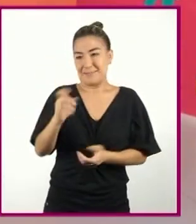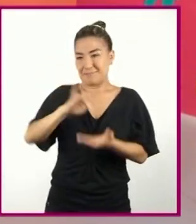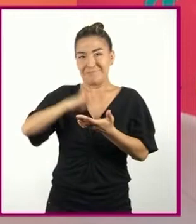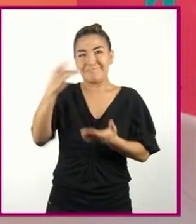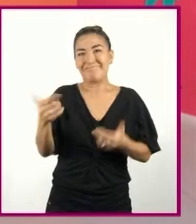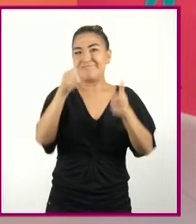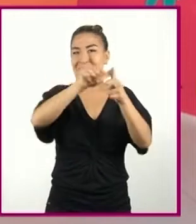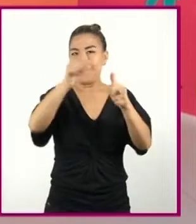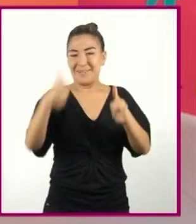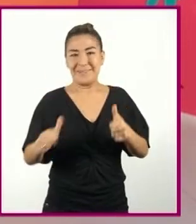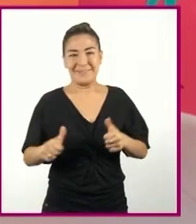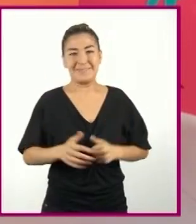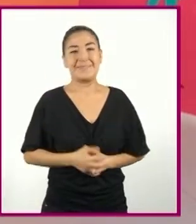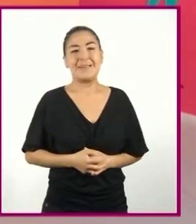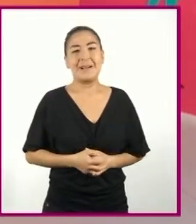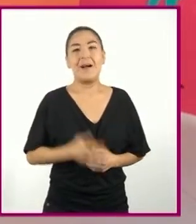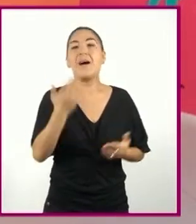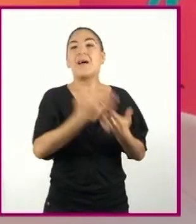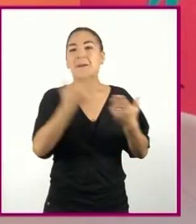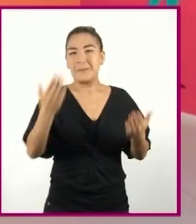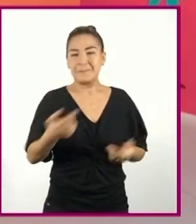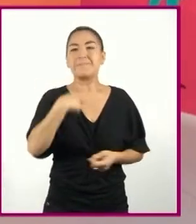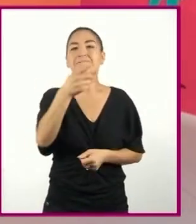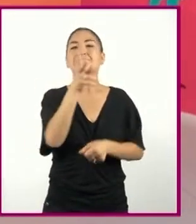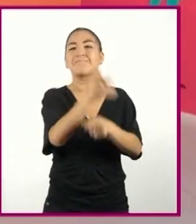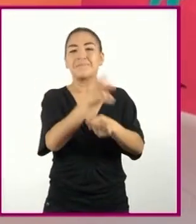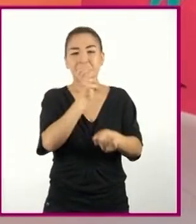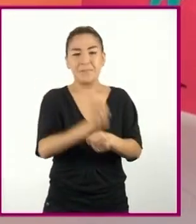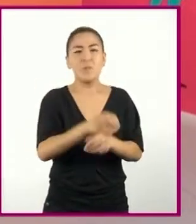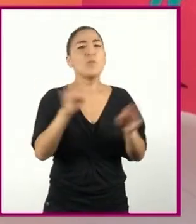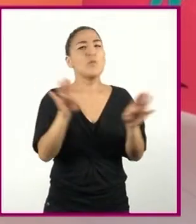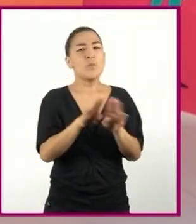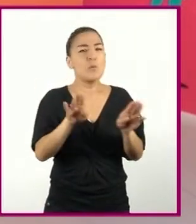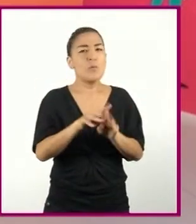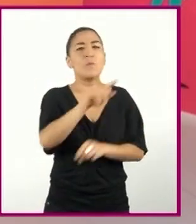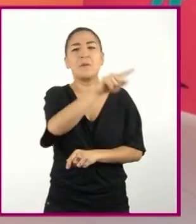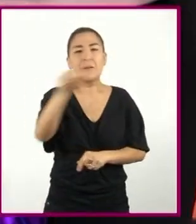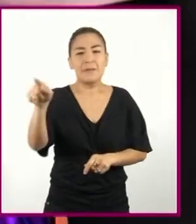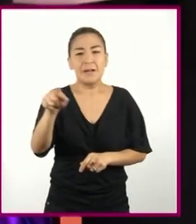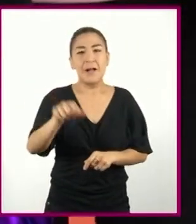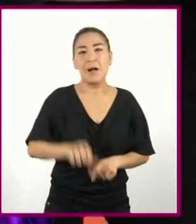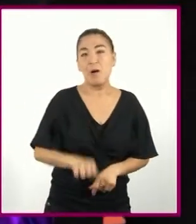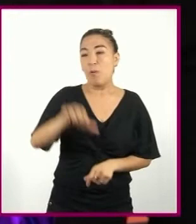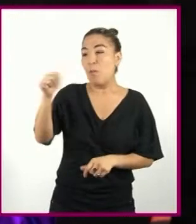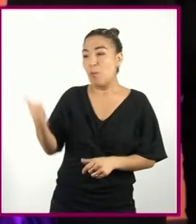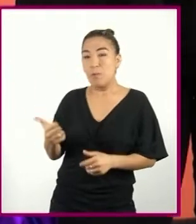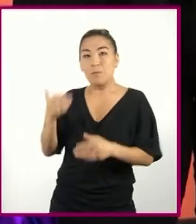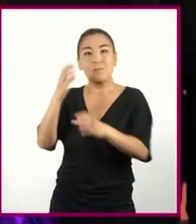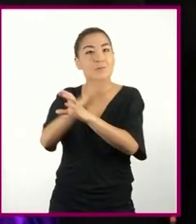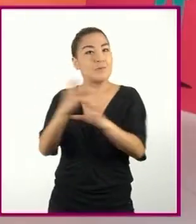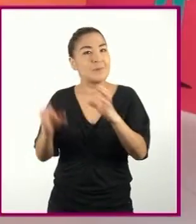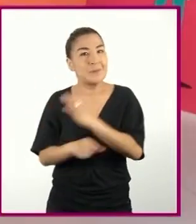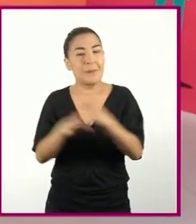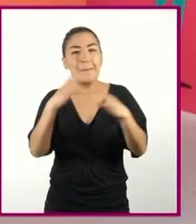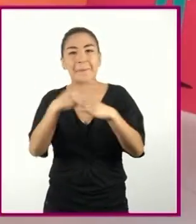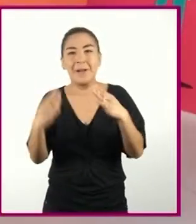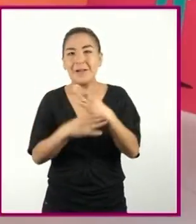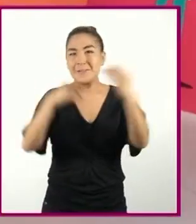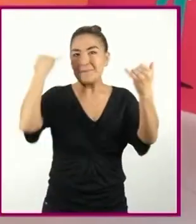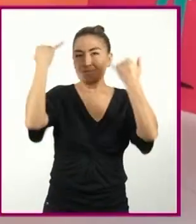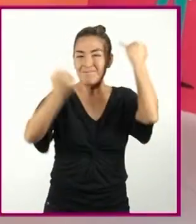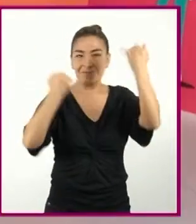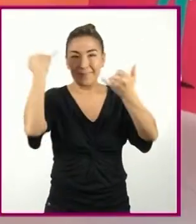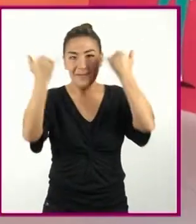arte. Ahora les invitamos a reconocer lo que otros cuerpos han creado